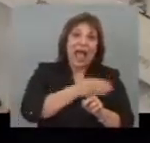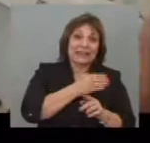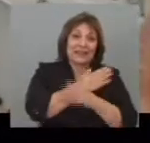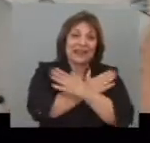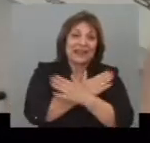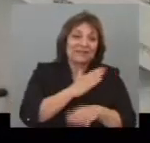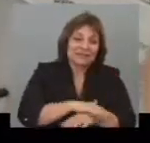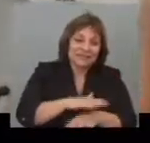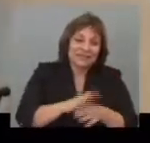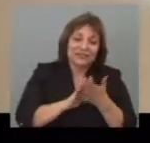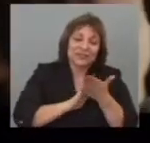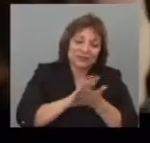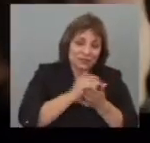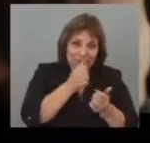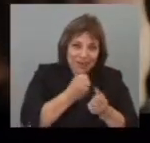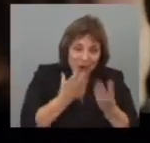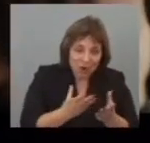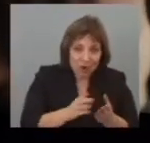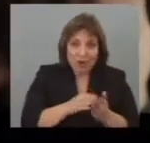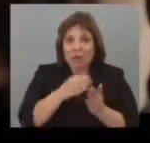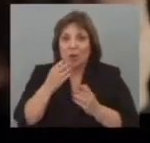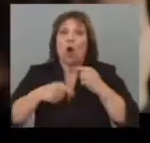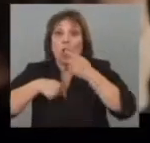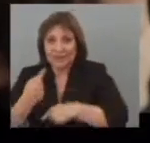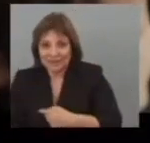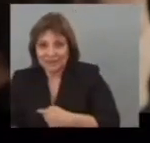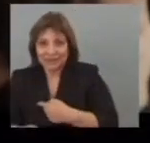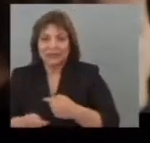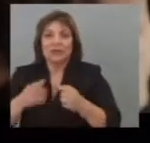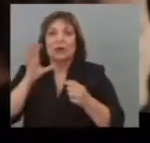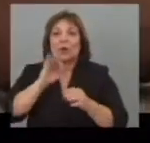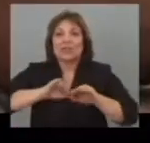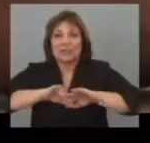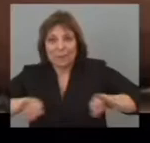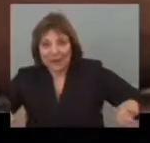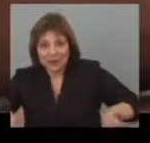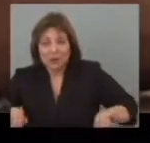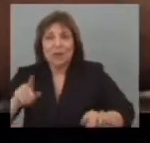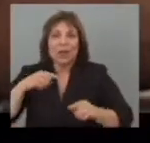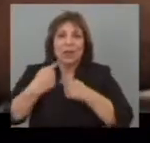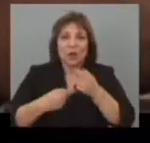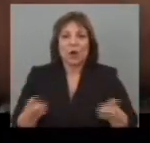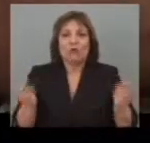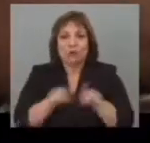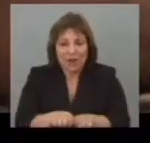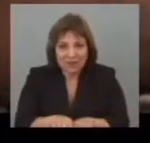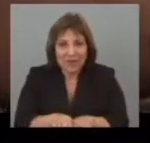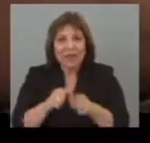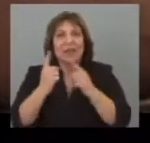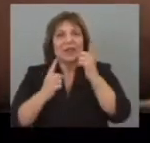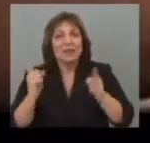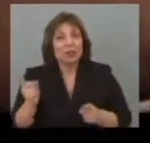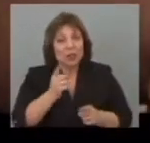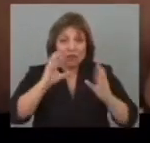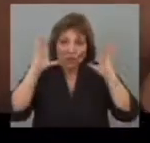agresión. En el medio puede haber algunas separaciones puntuales que se interrumpen porque uno de los dos busca al otro. Y en casi todos los casos la